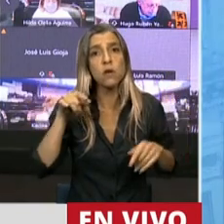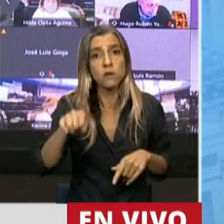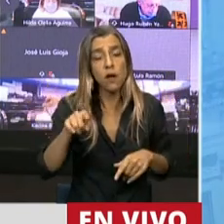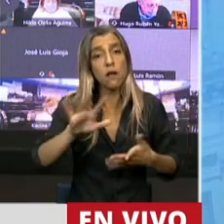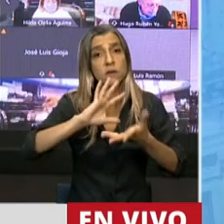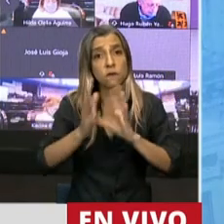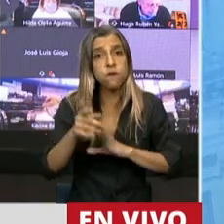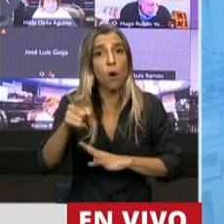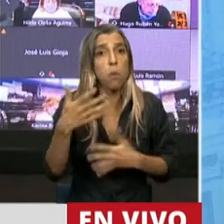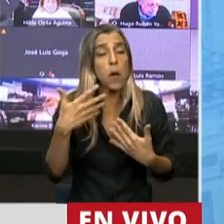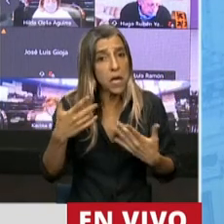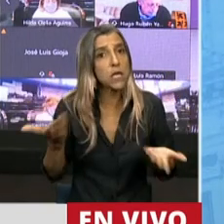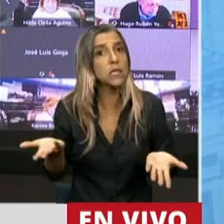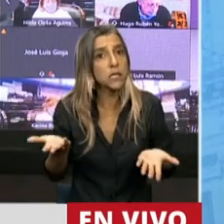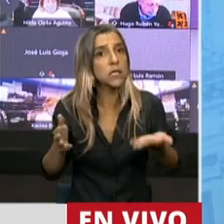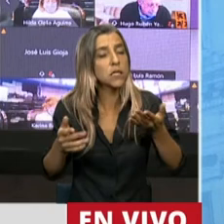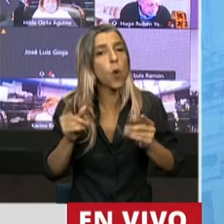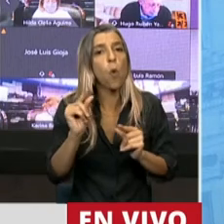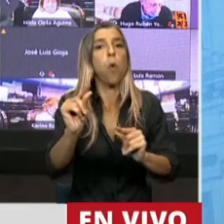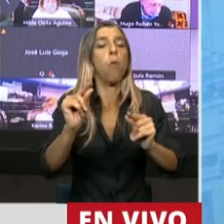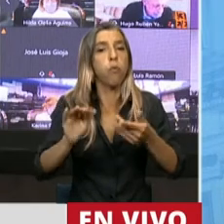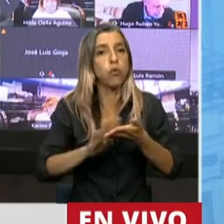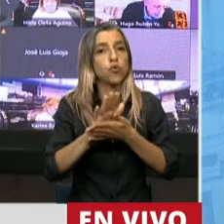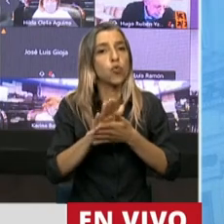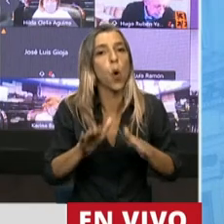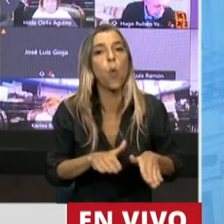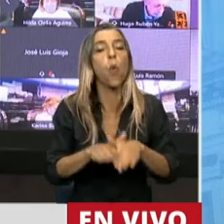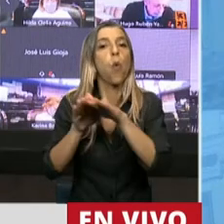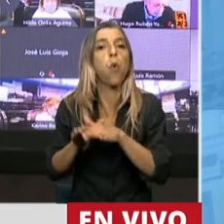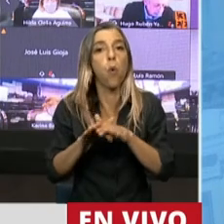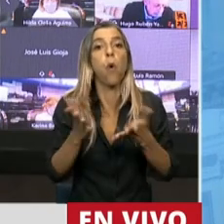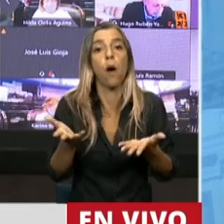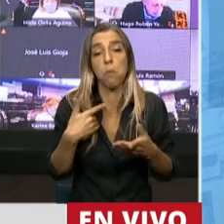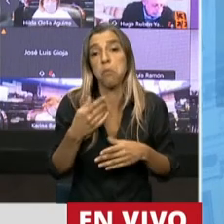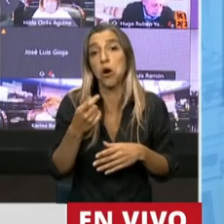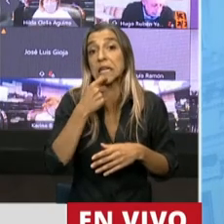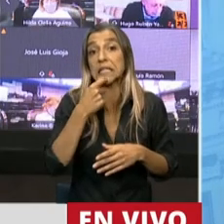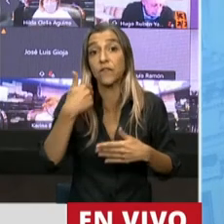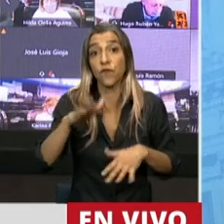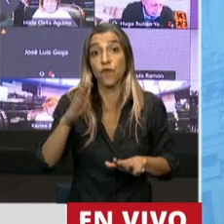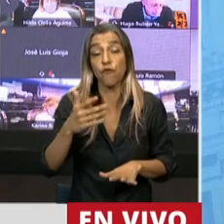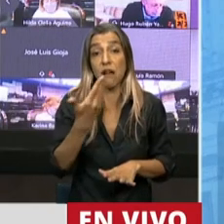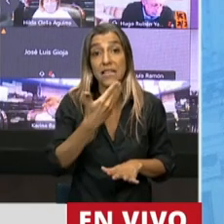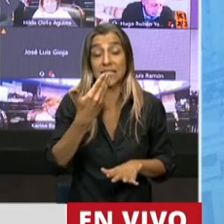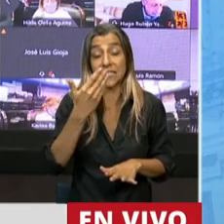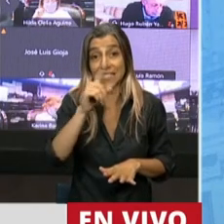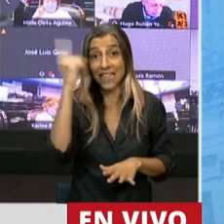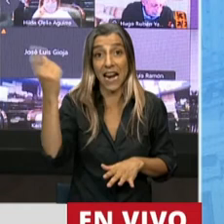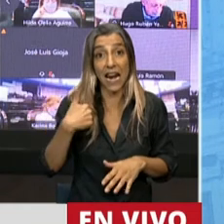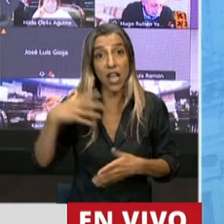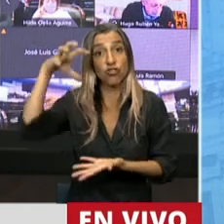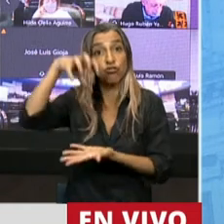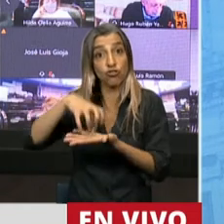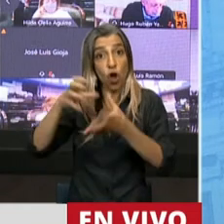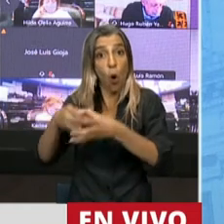gestión, como el impacto que en sí mismo significa el trasladar un organismo nacional con todos sus empleados,